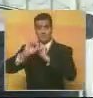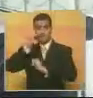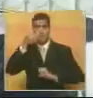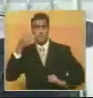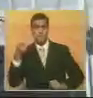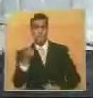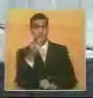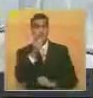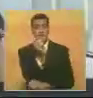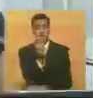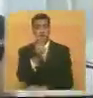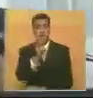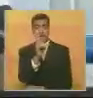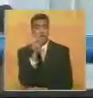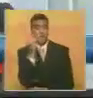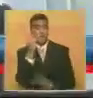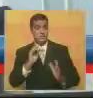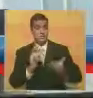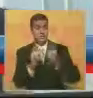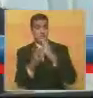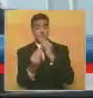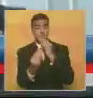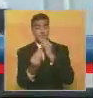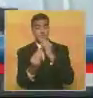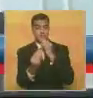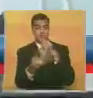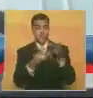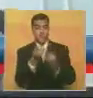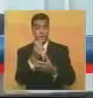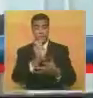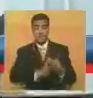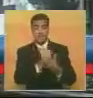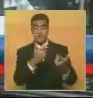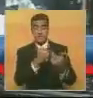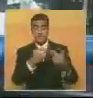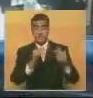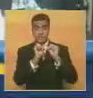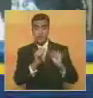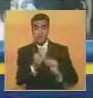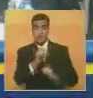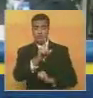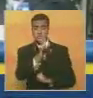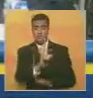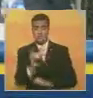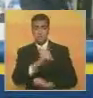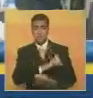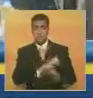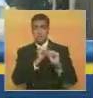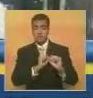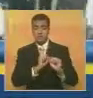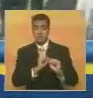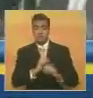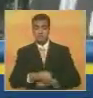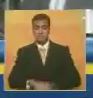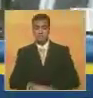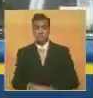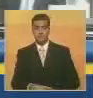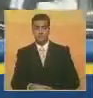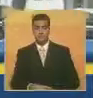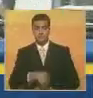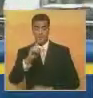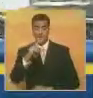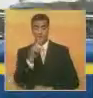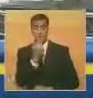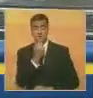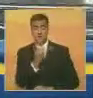pueblo, Gabriela Ramírez, ya se iniciaron las conversaciones con los privados de libertad que mantienen a 11 personas en su poder, luego de haber rechazado la mediación